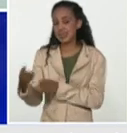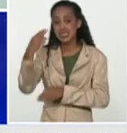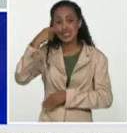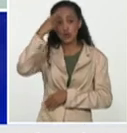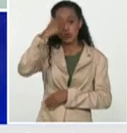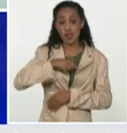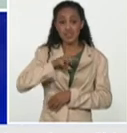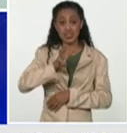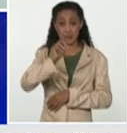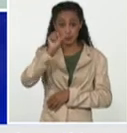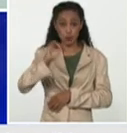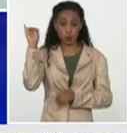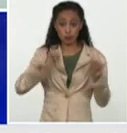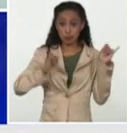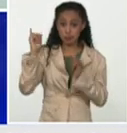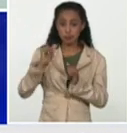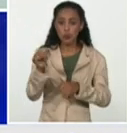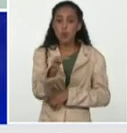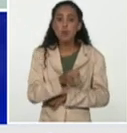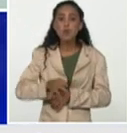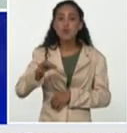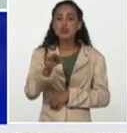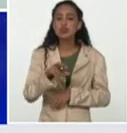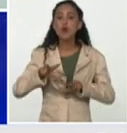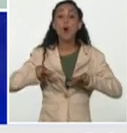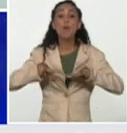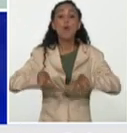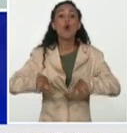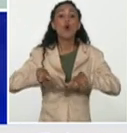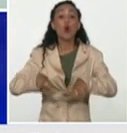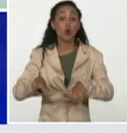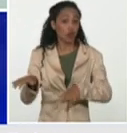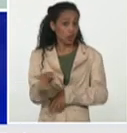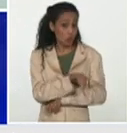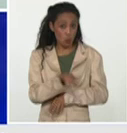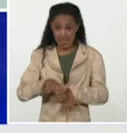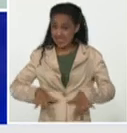importados del municipio de Morón, igual condición,